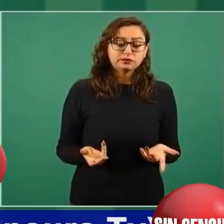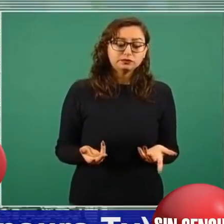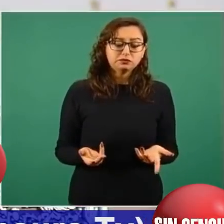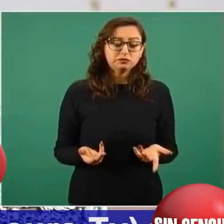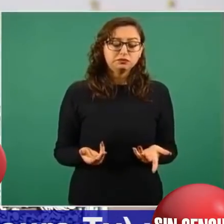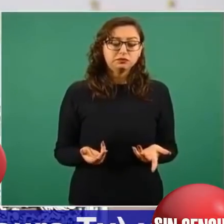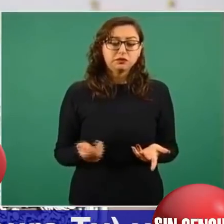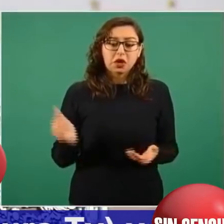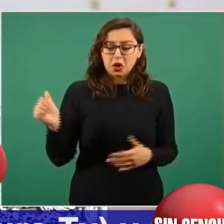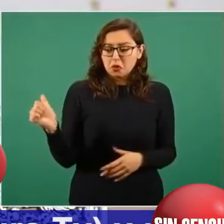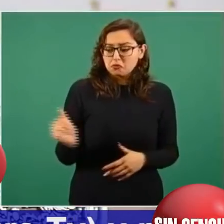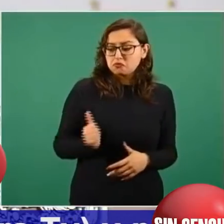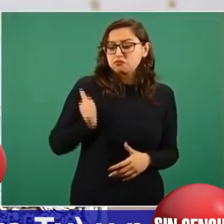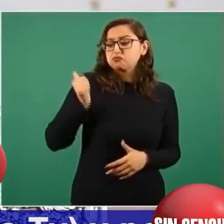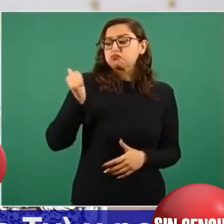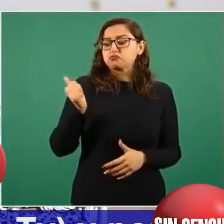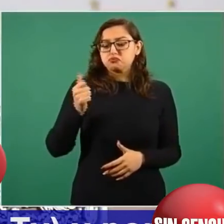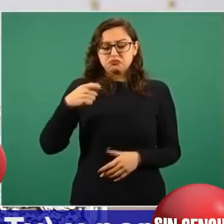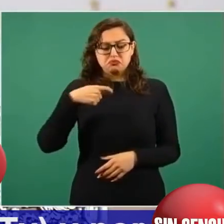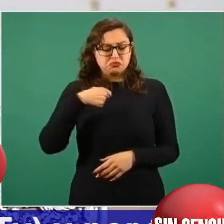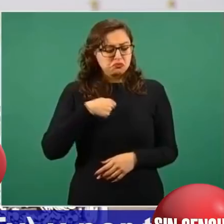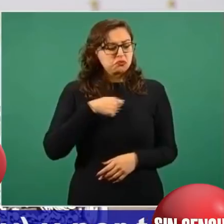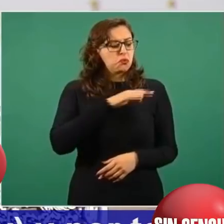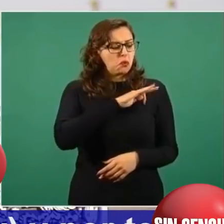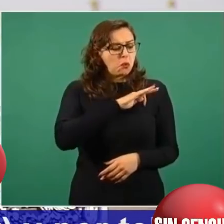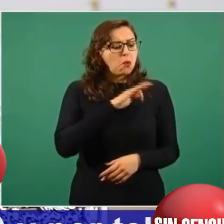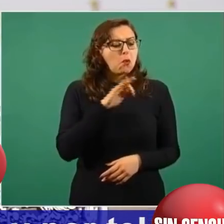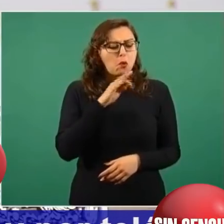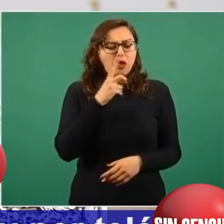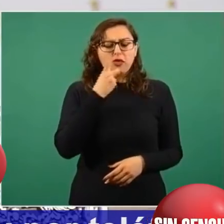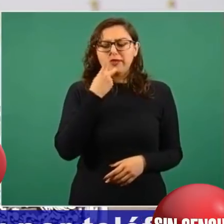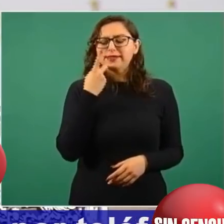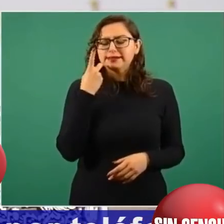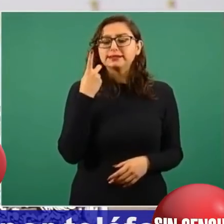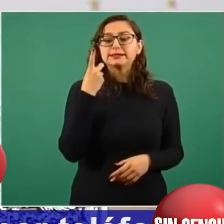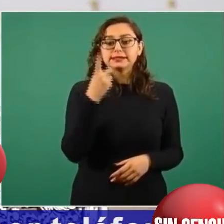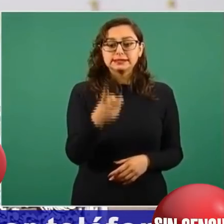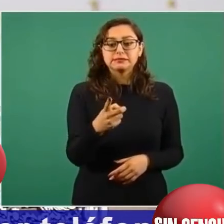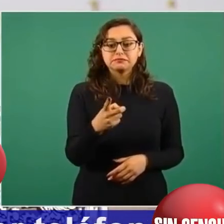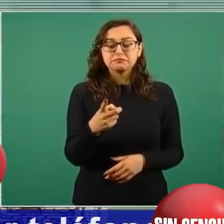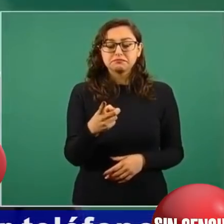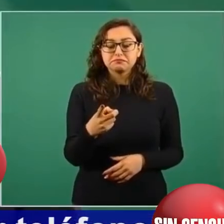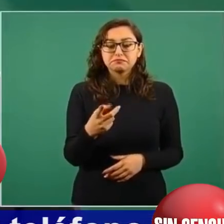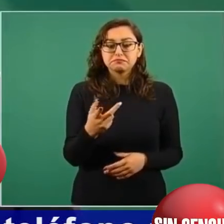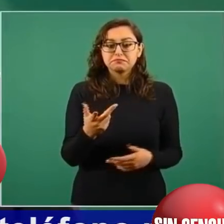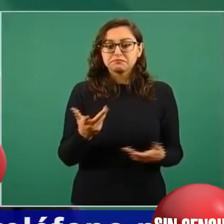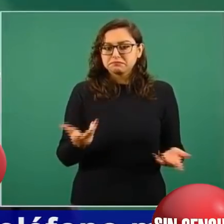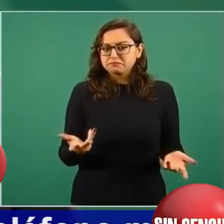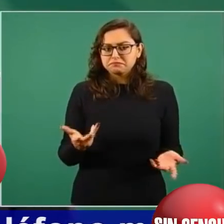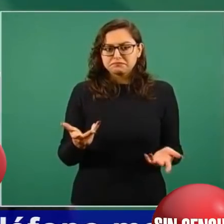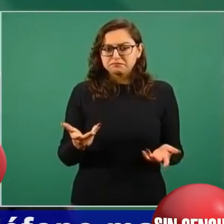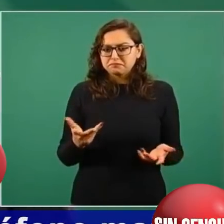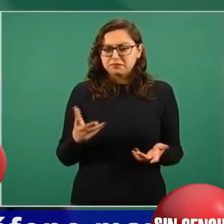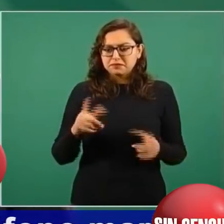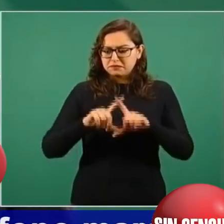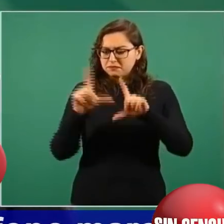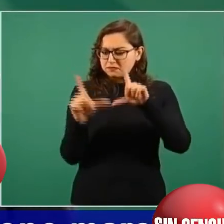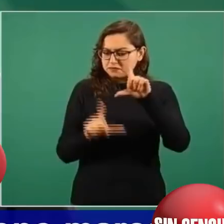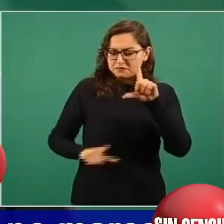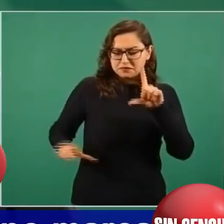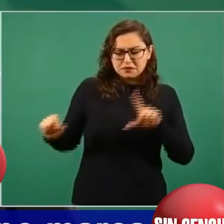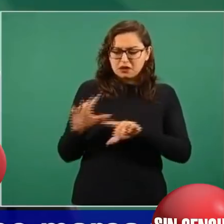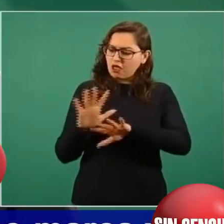decir que nosotros vamos a continuar con el proceso de transformación